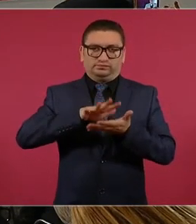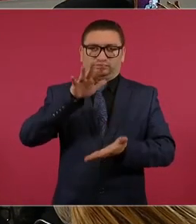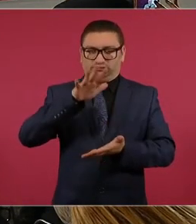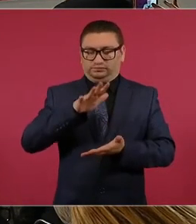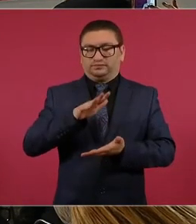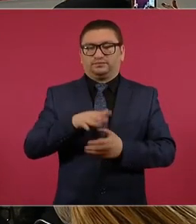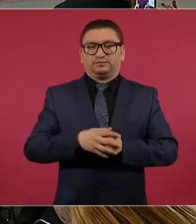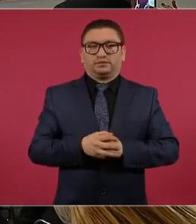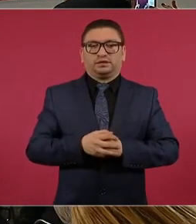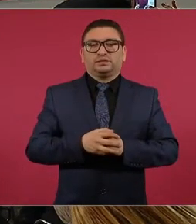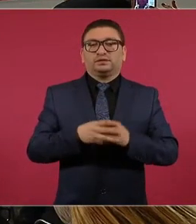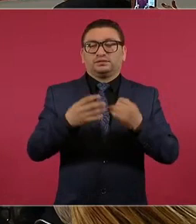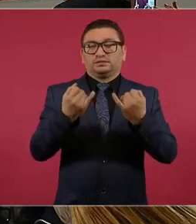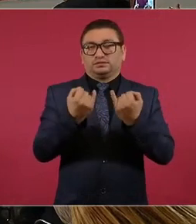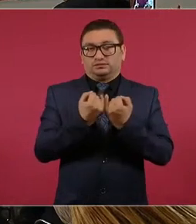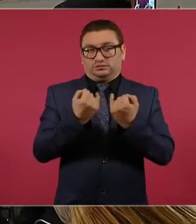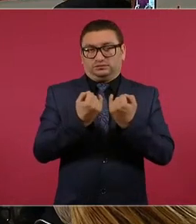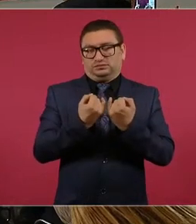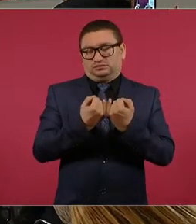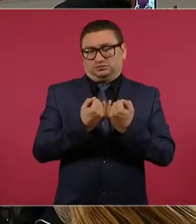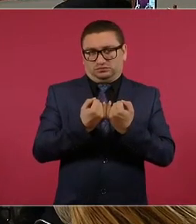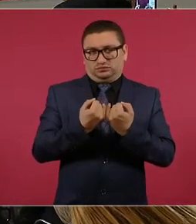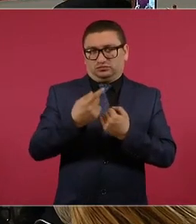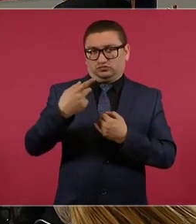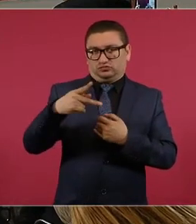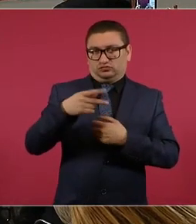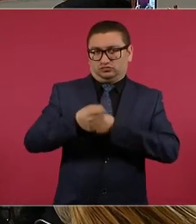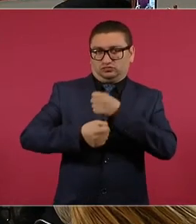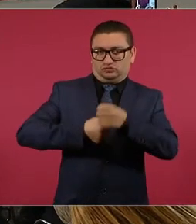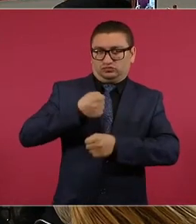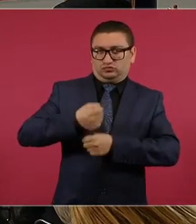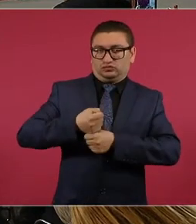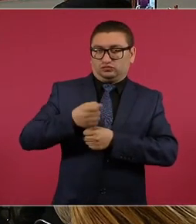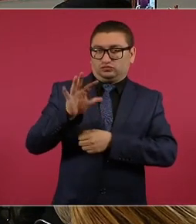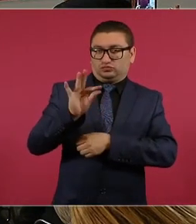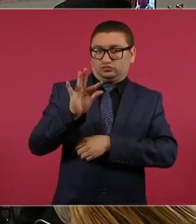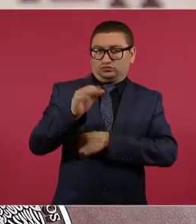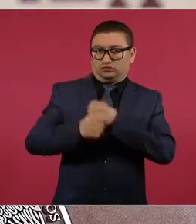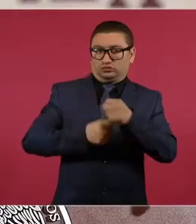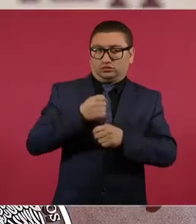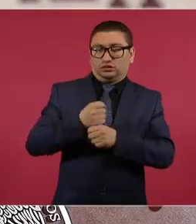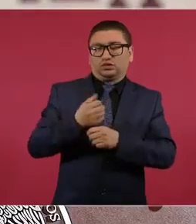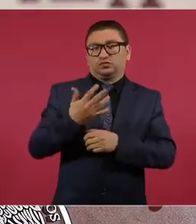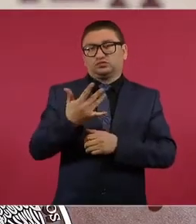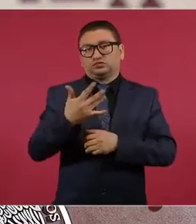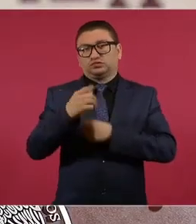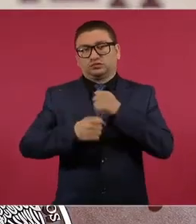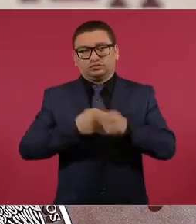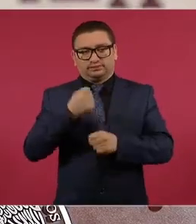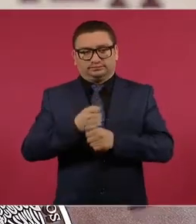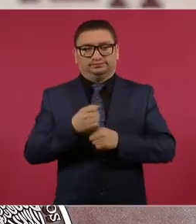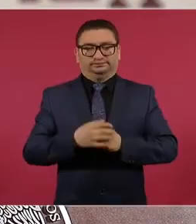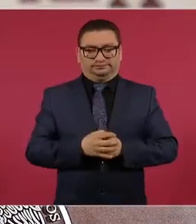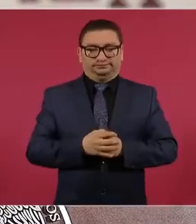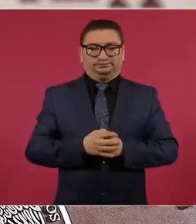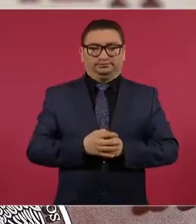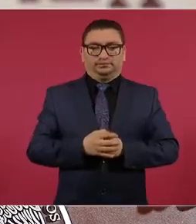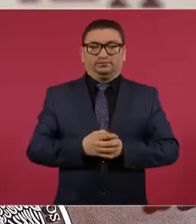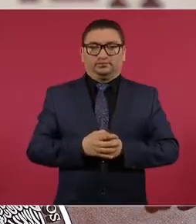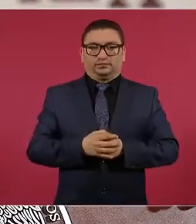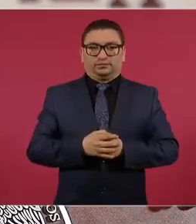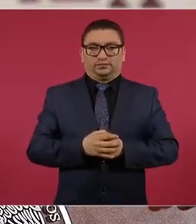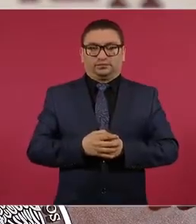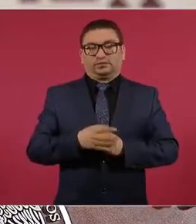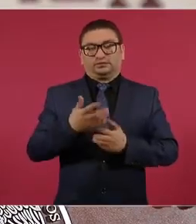frecuencia y superiores en su edad a 40 o 50 años o sea que hay un